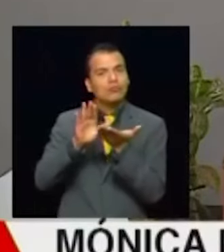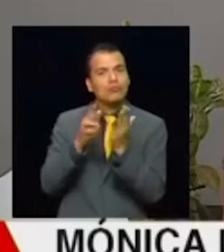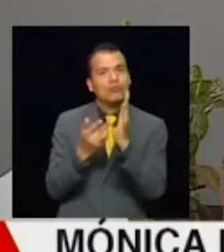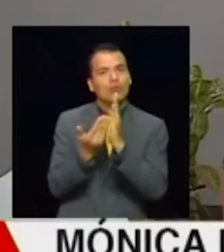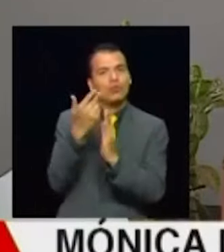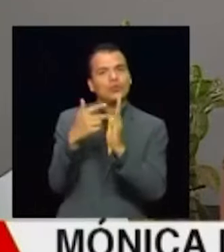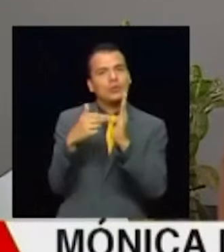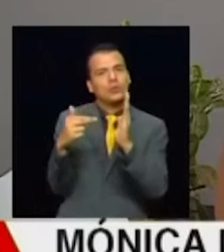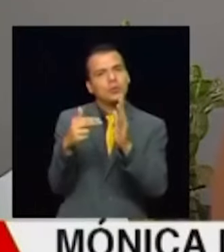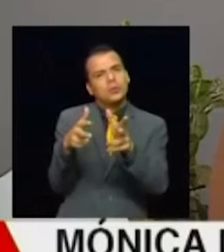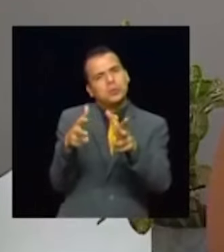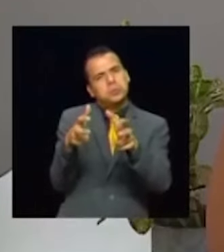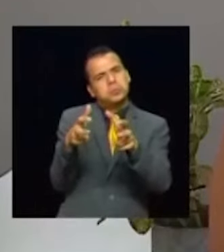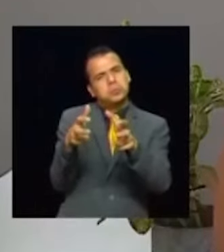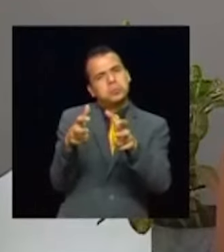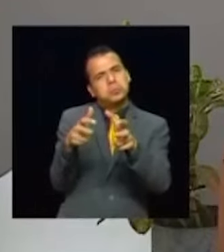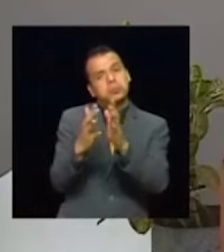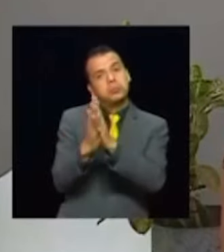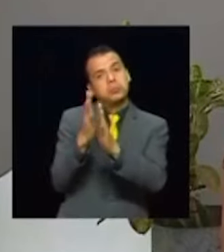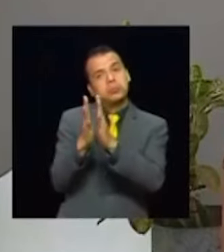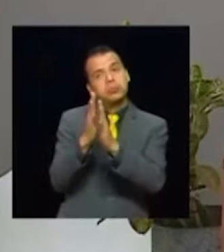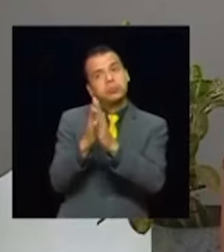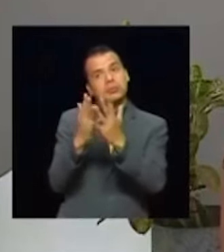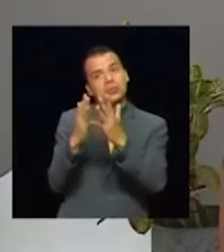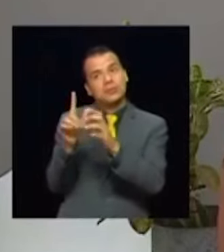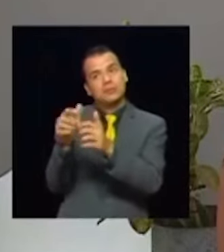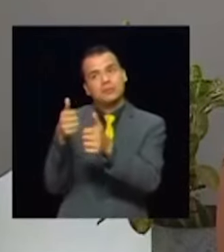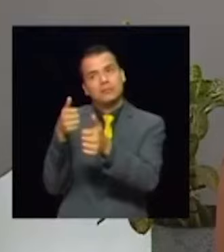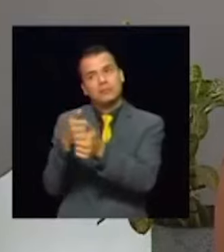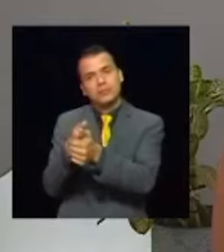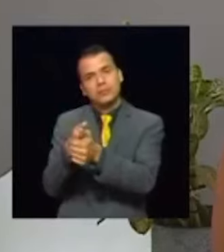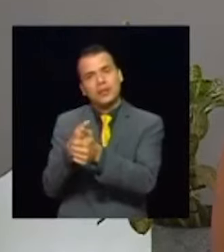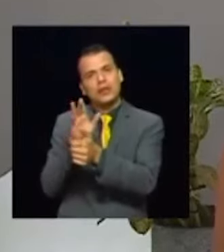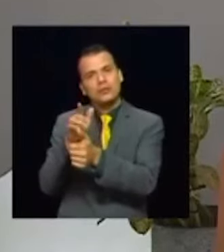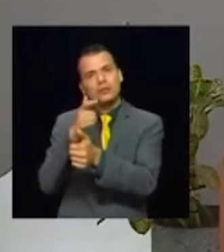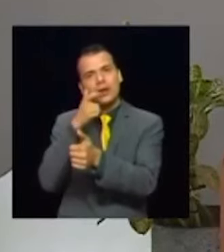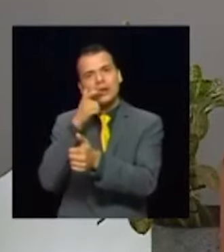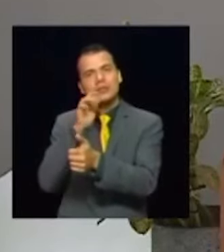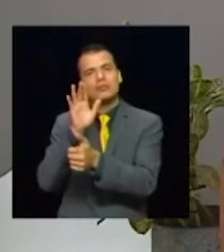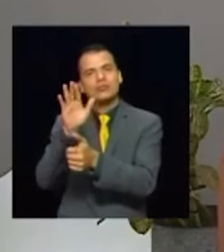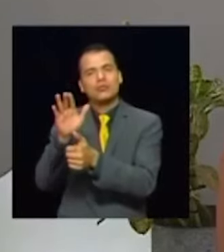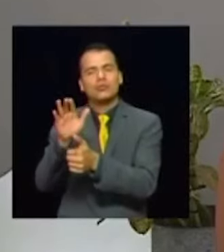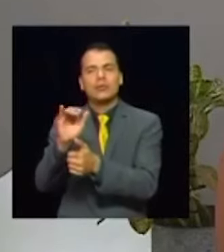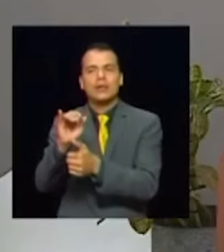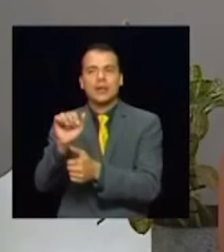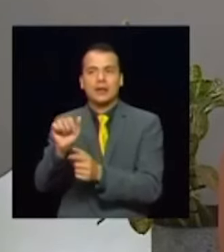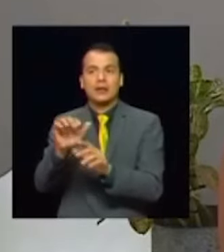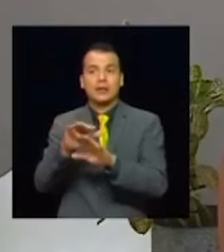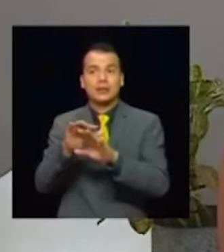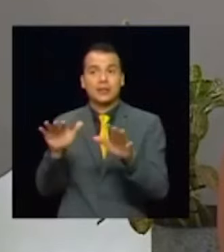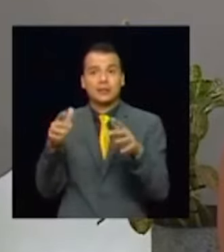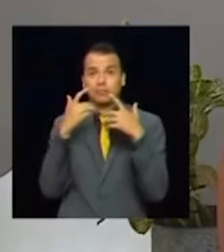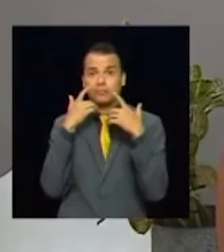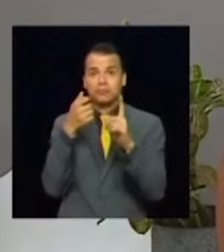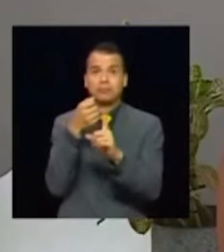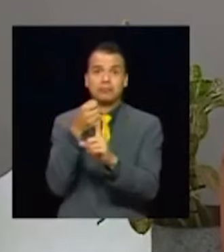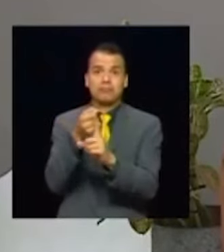Y también estamos en el tema de asistentes con inteligencia artificial, que en este momento estamos causando un